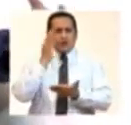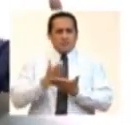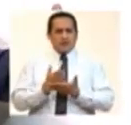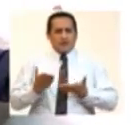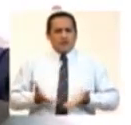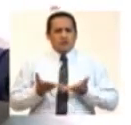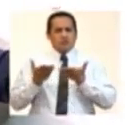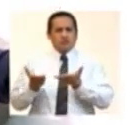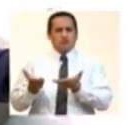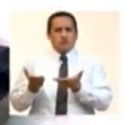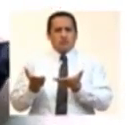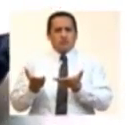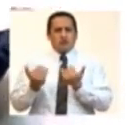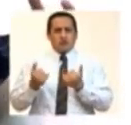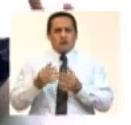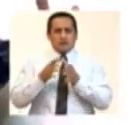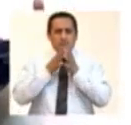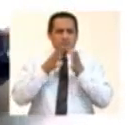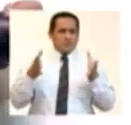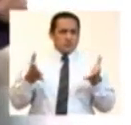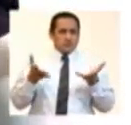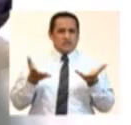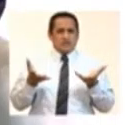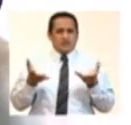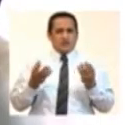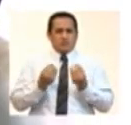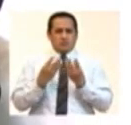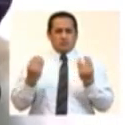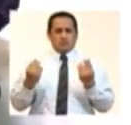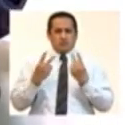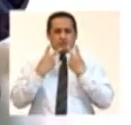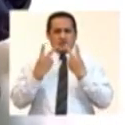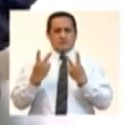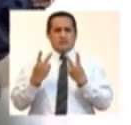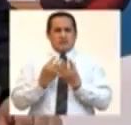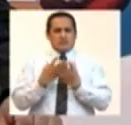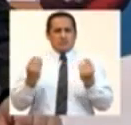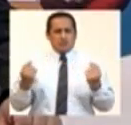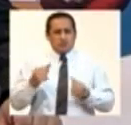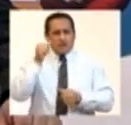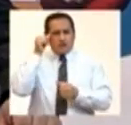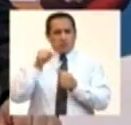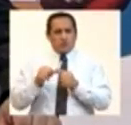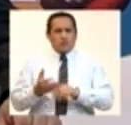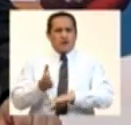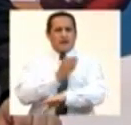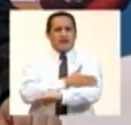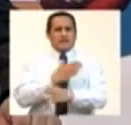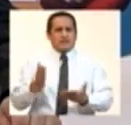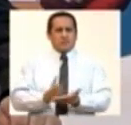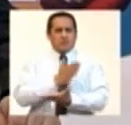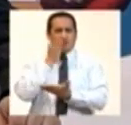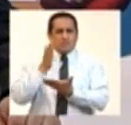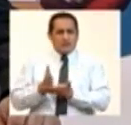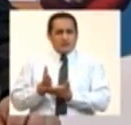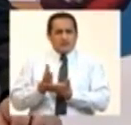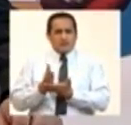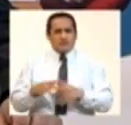nos generó, no sé, un despertar de las memorias,